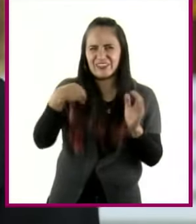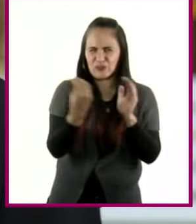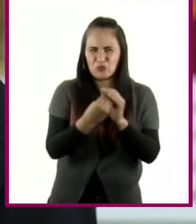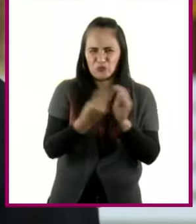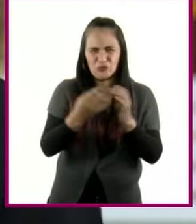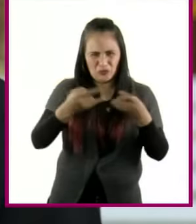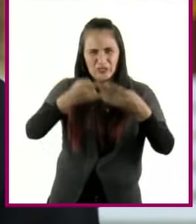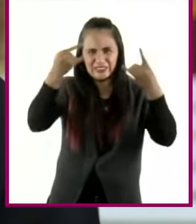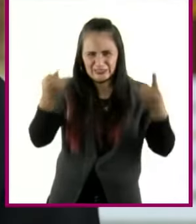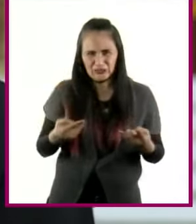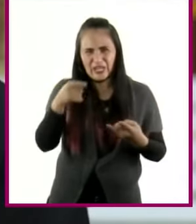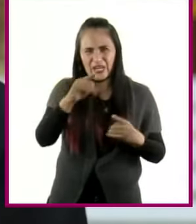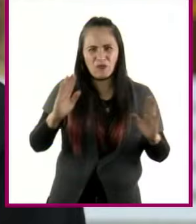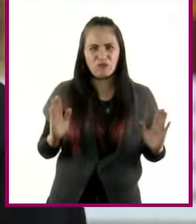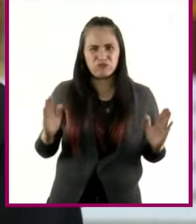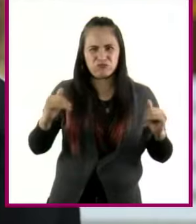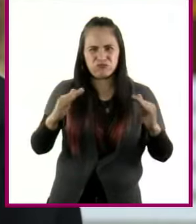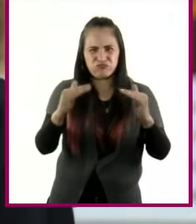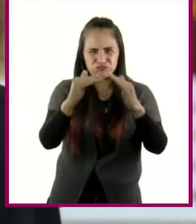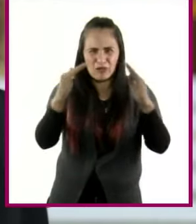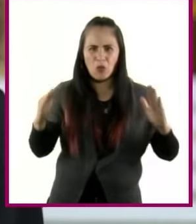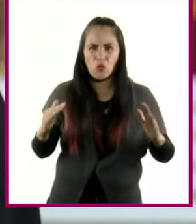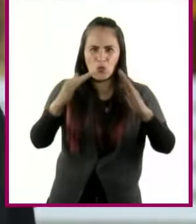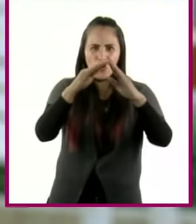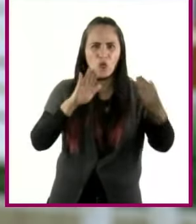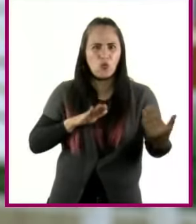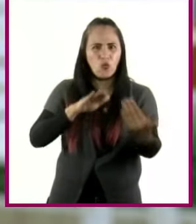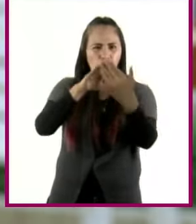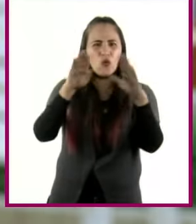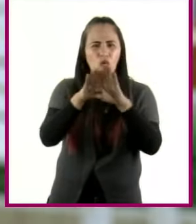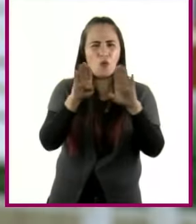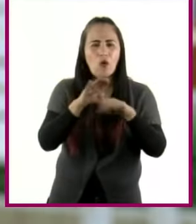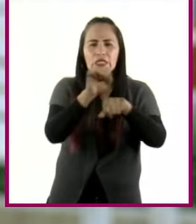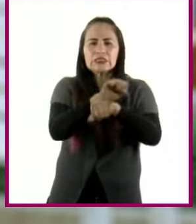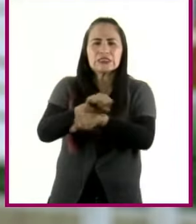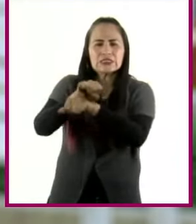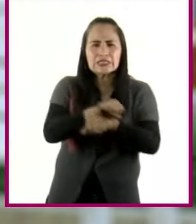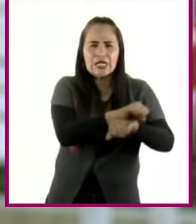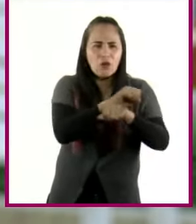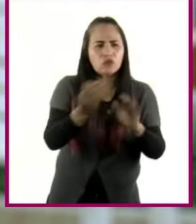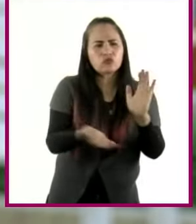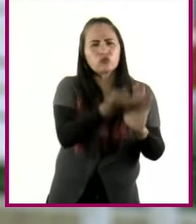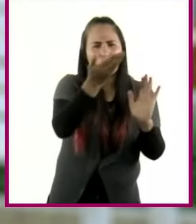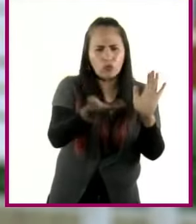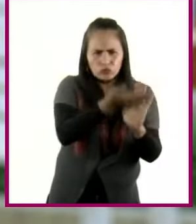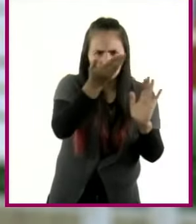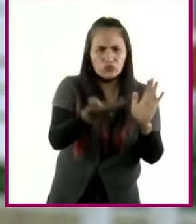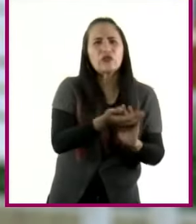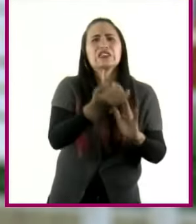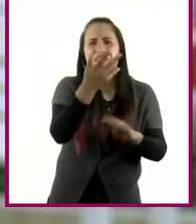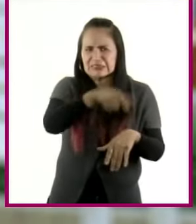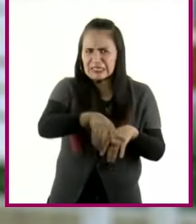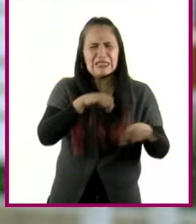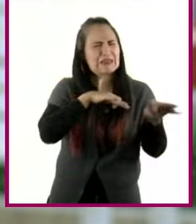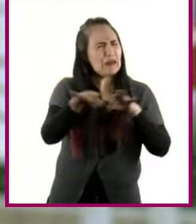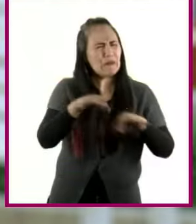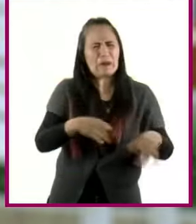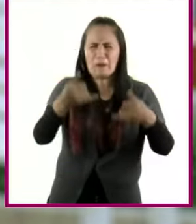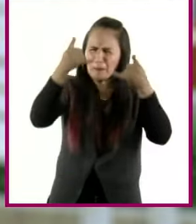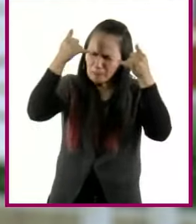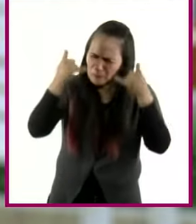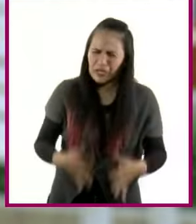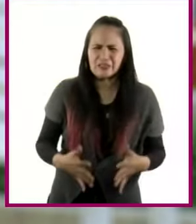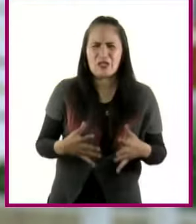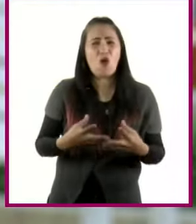contaron cómo las pirámides habían sido construidas por los esclavos? Sí, los usaban como mano de obra para los trabajos más pesados.